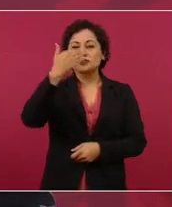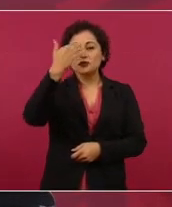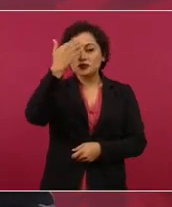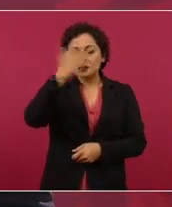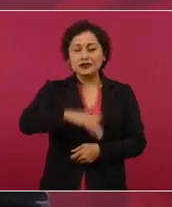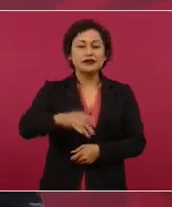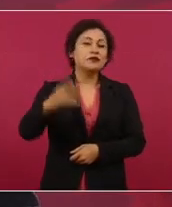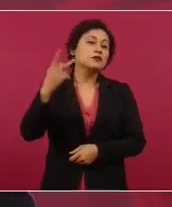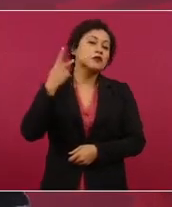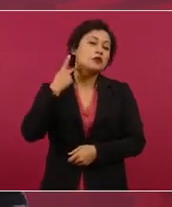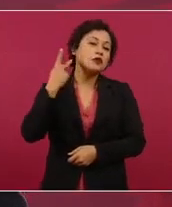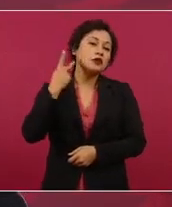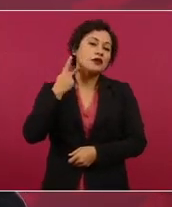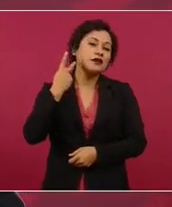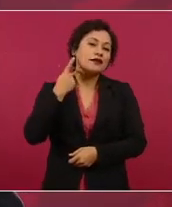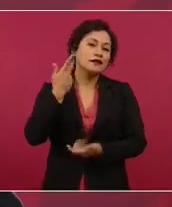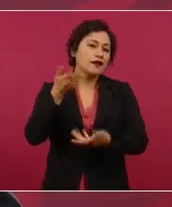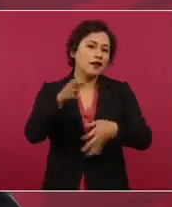Y nosotros,